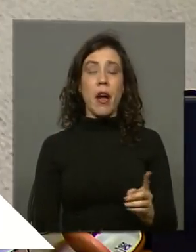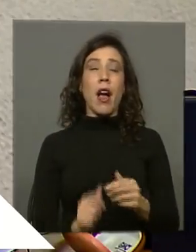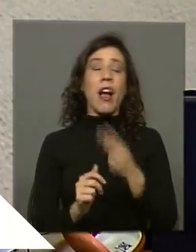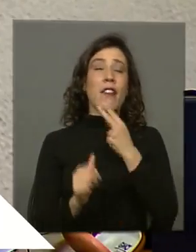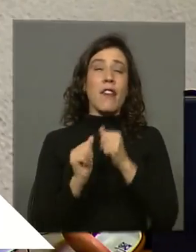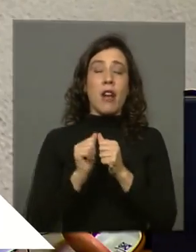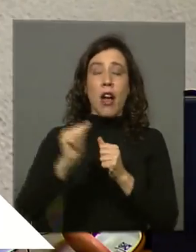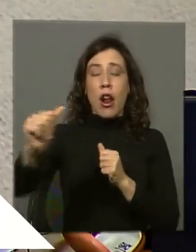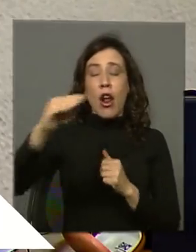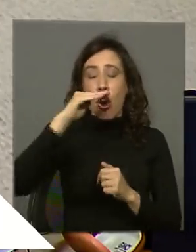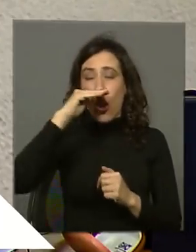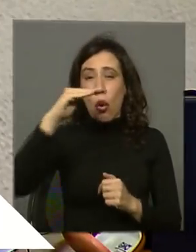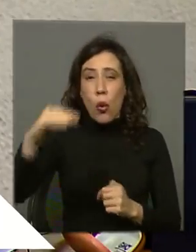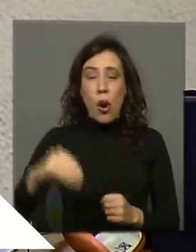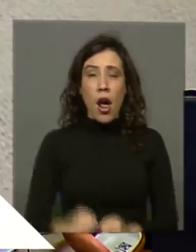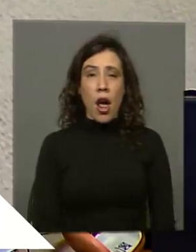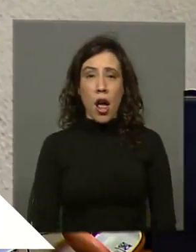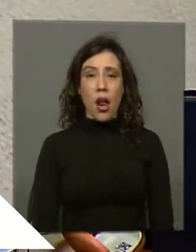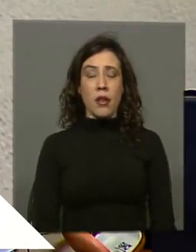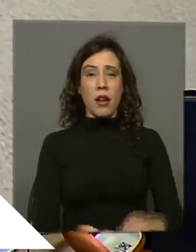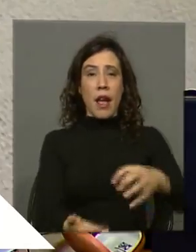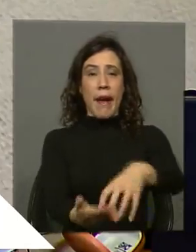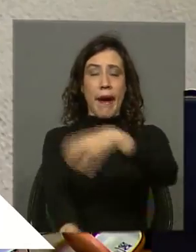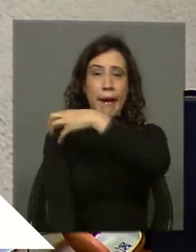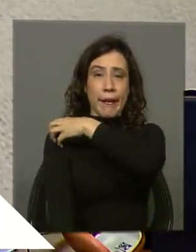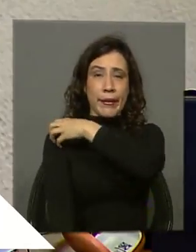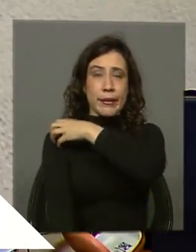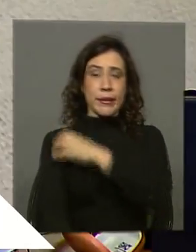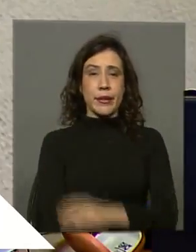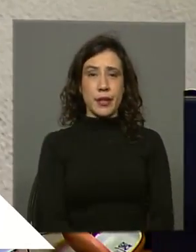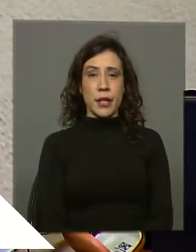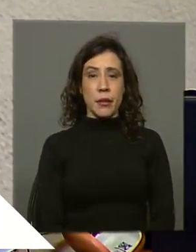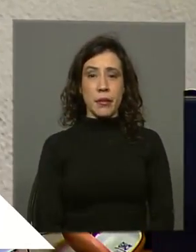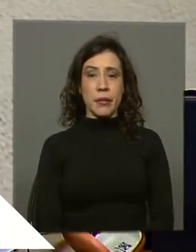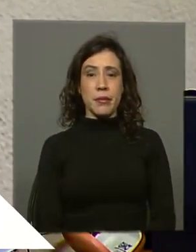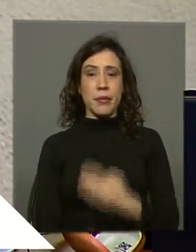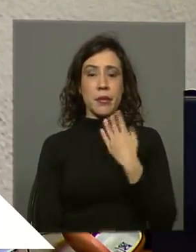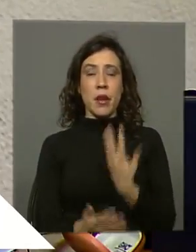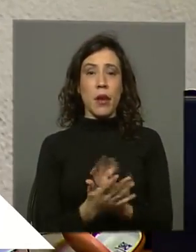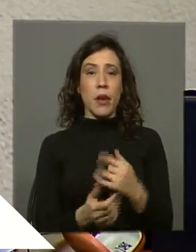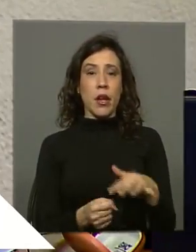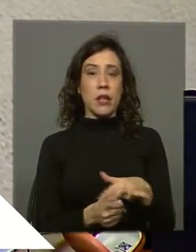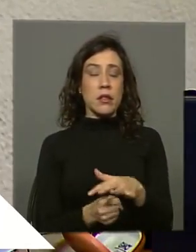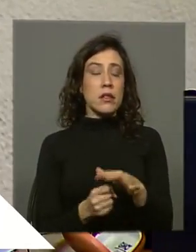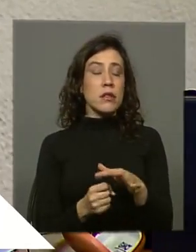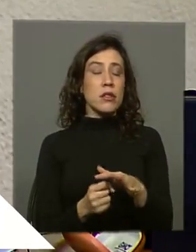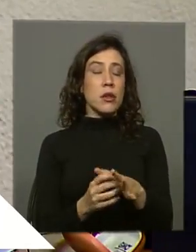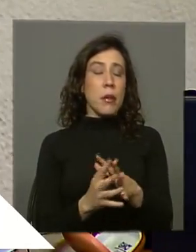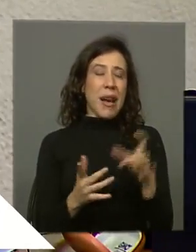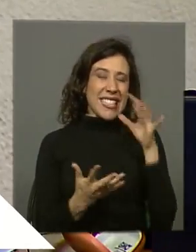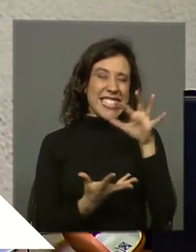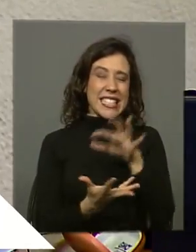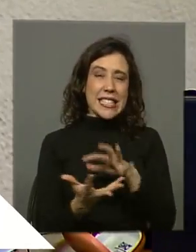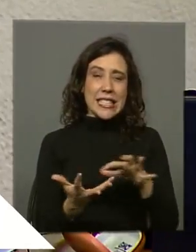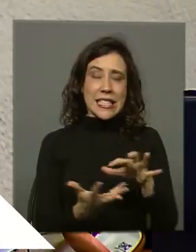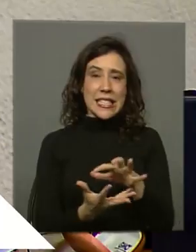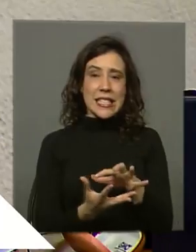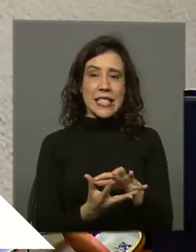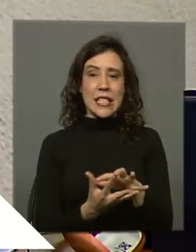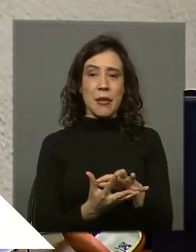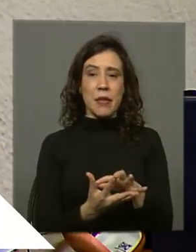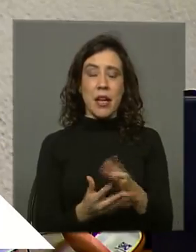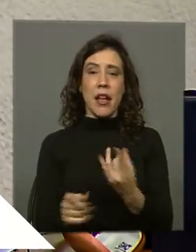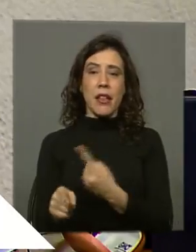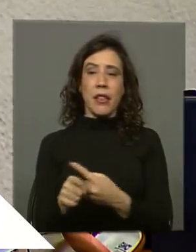rurales en sectores rurales en somas extremas en sectores alejados que además tienen una condicionante que es mucho más compleja a